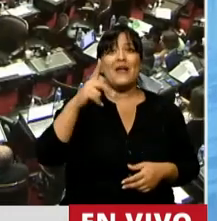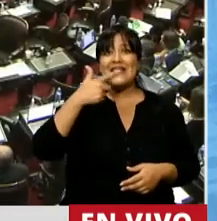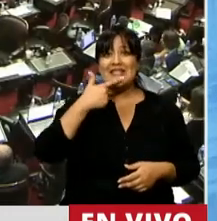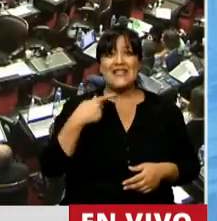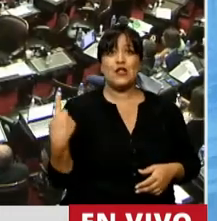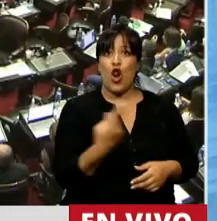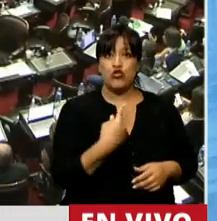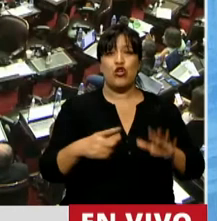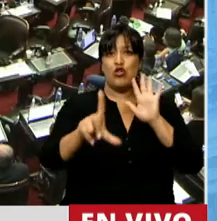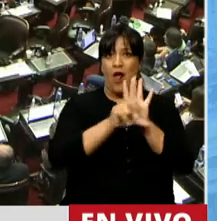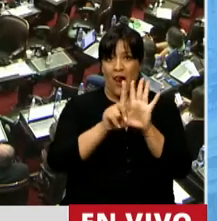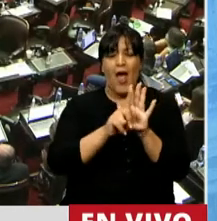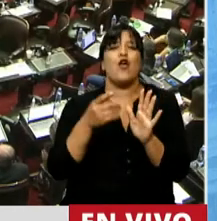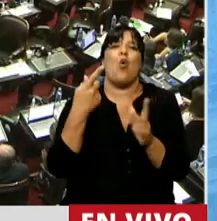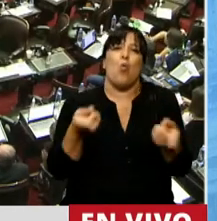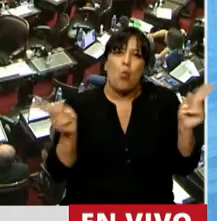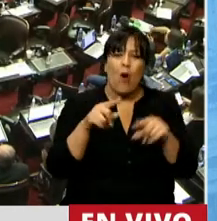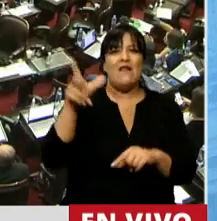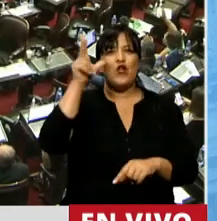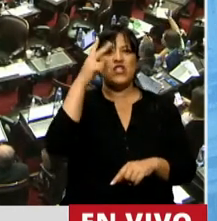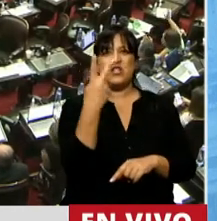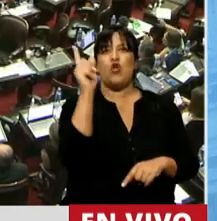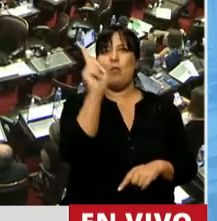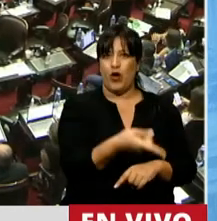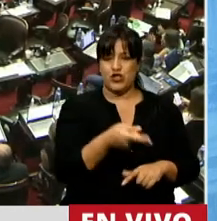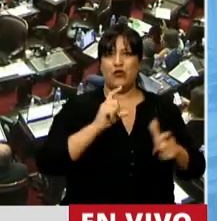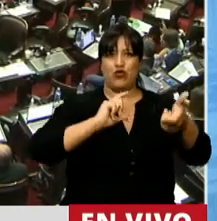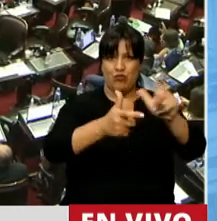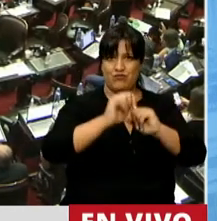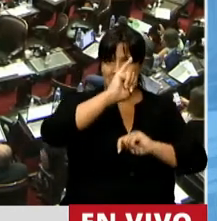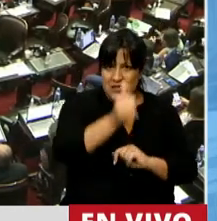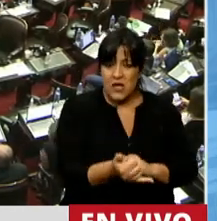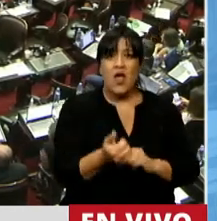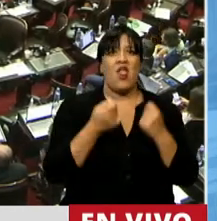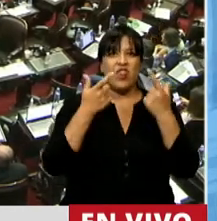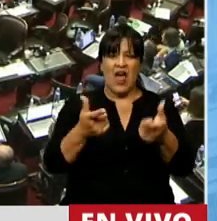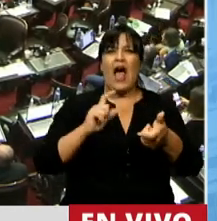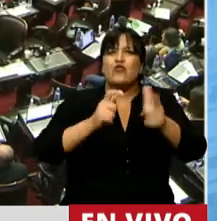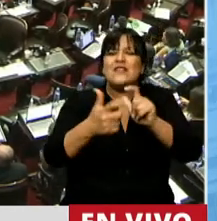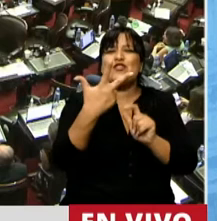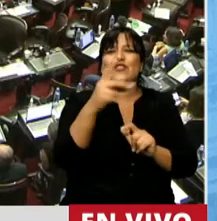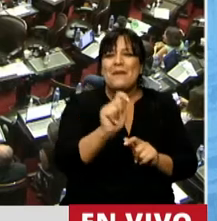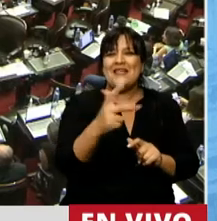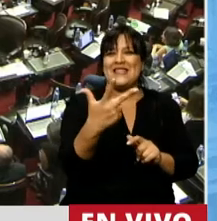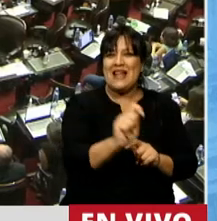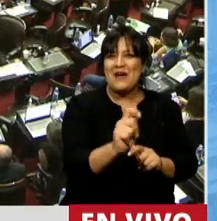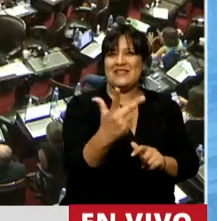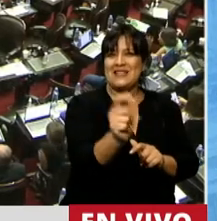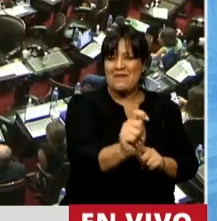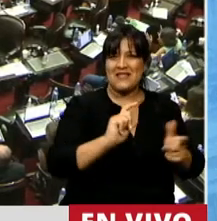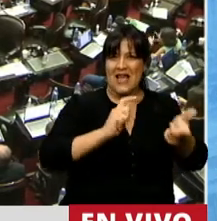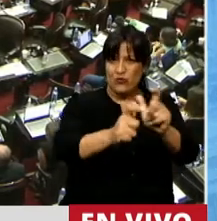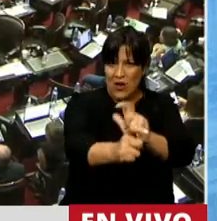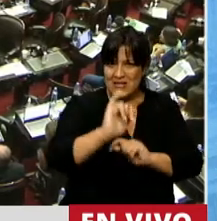ley, otra vez reintegramos el 82% móvil. Le garantizamos actualizaciones cada 3 meses a los jubilados.